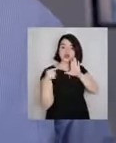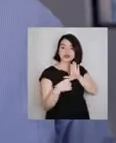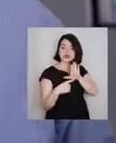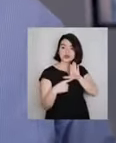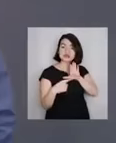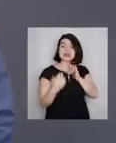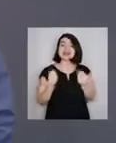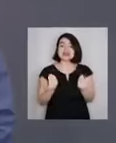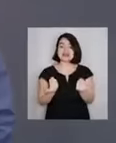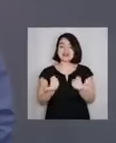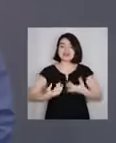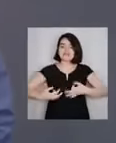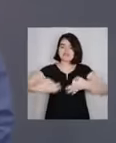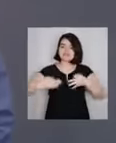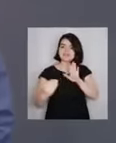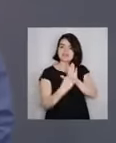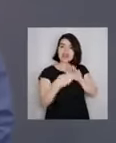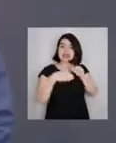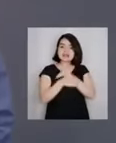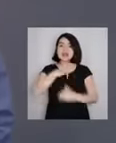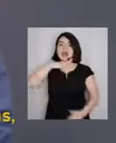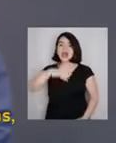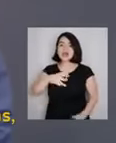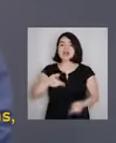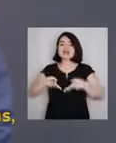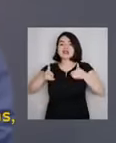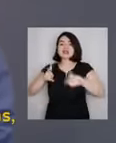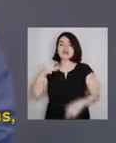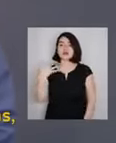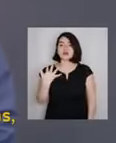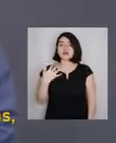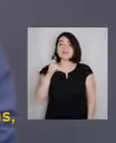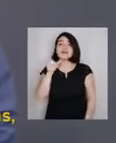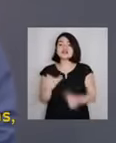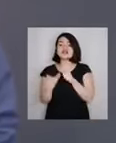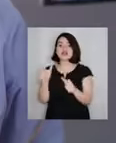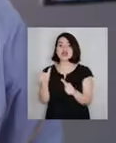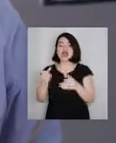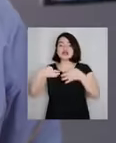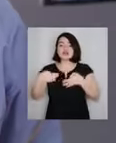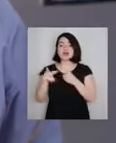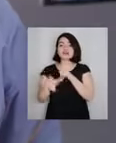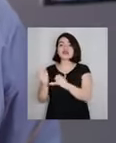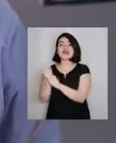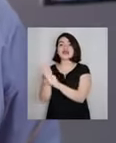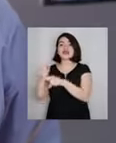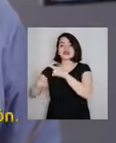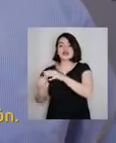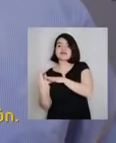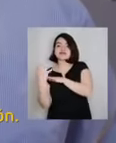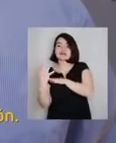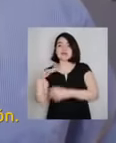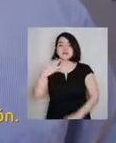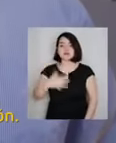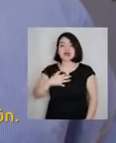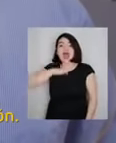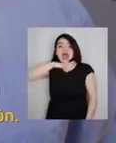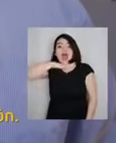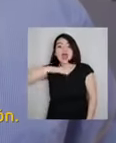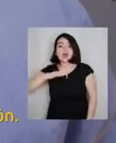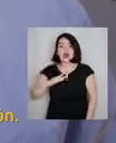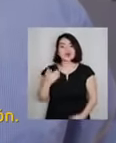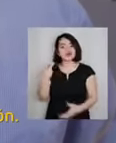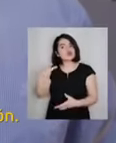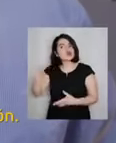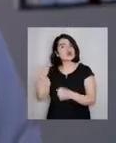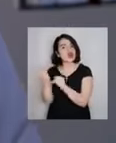la Constitución requiere establecer el acceso al agua como un derecho fundamental de las personas y asegurar a los agricultores importantes cuotas